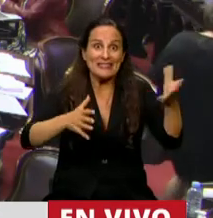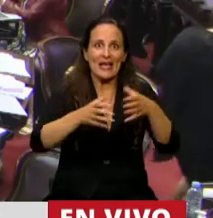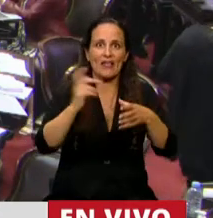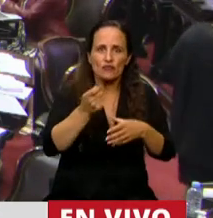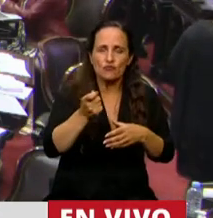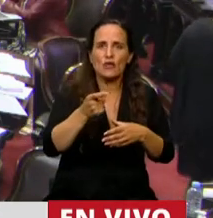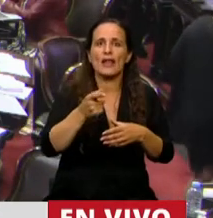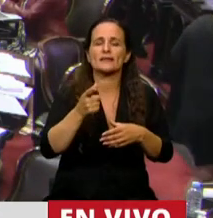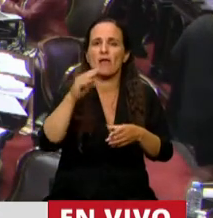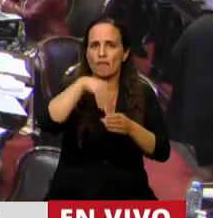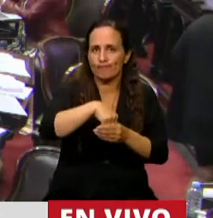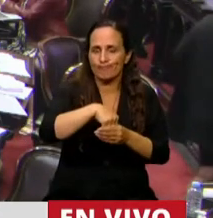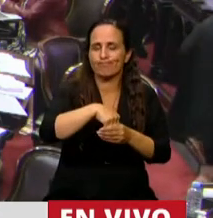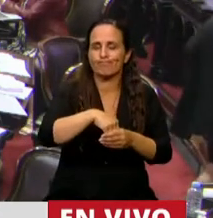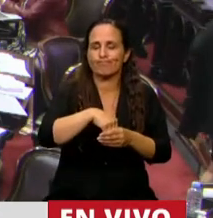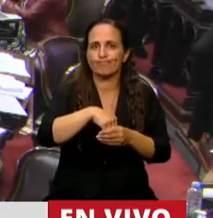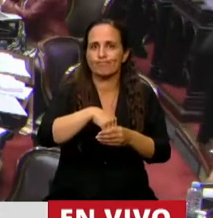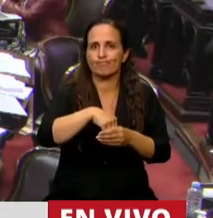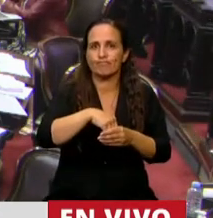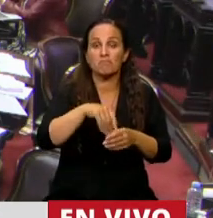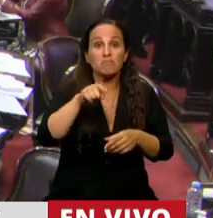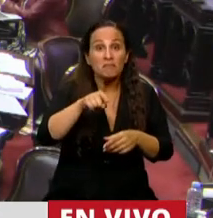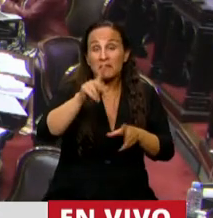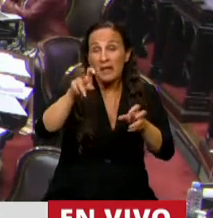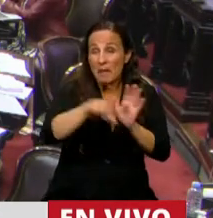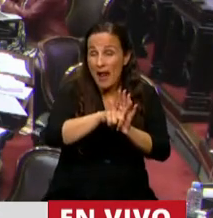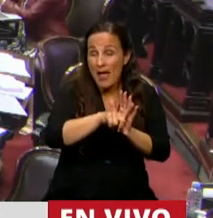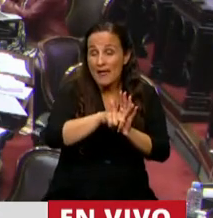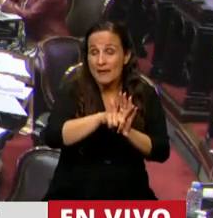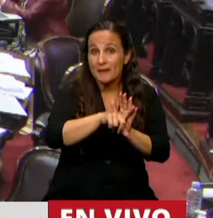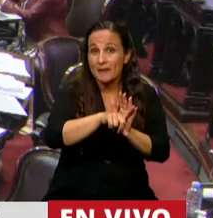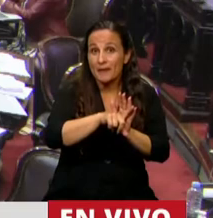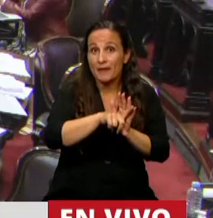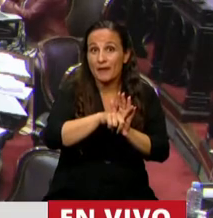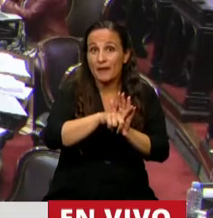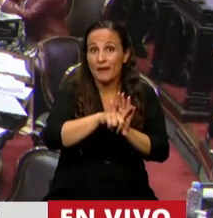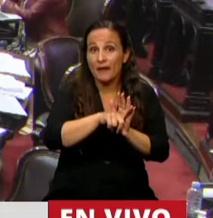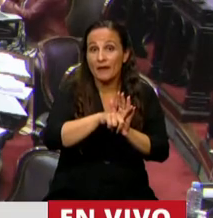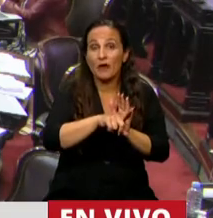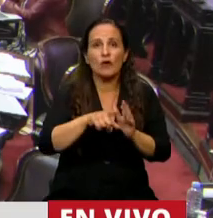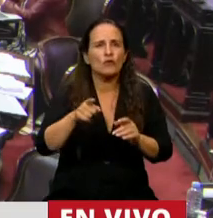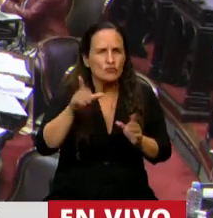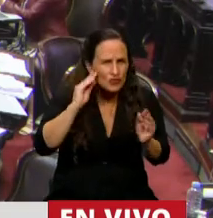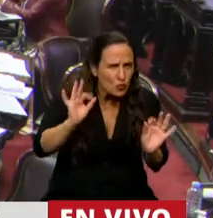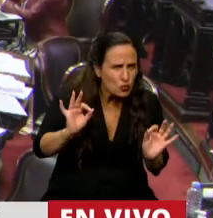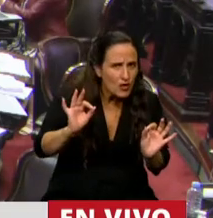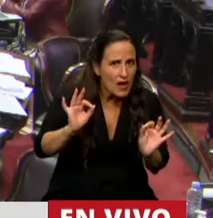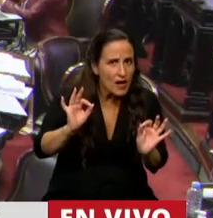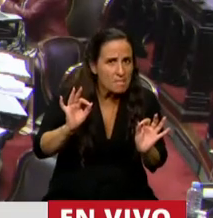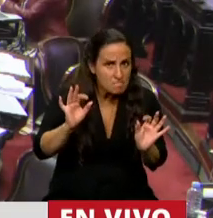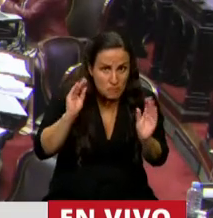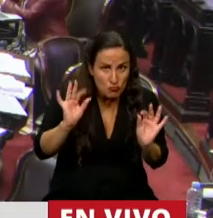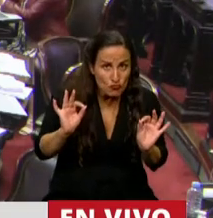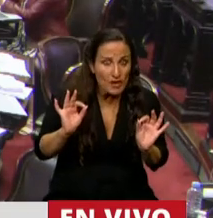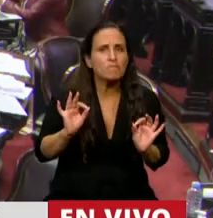frente de izquierda ante esta de esta ley se escucha no es cierto señora presidenta